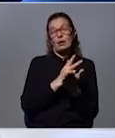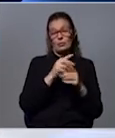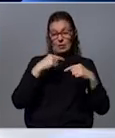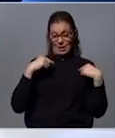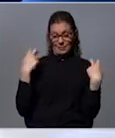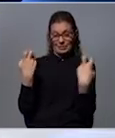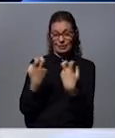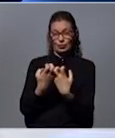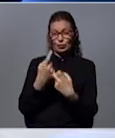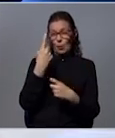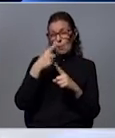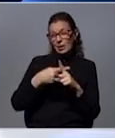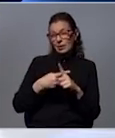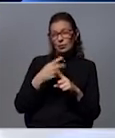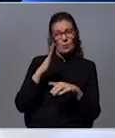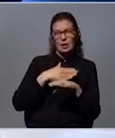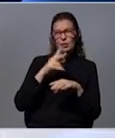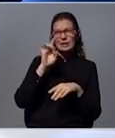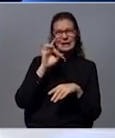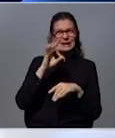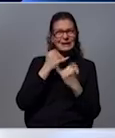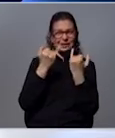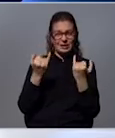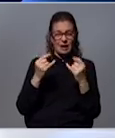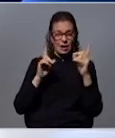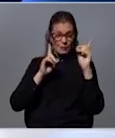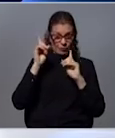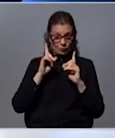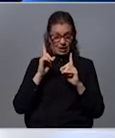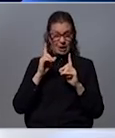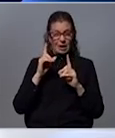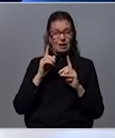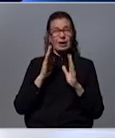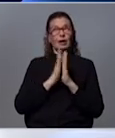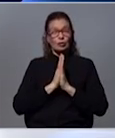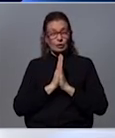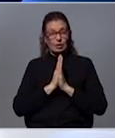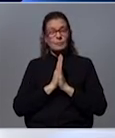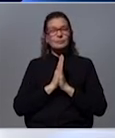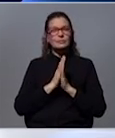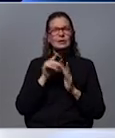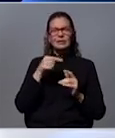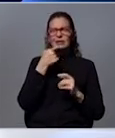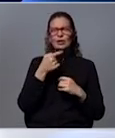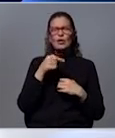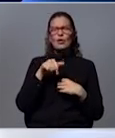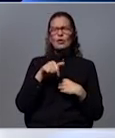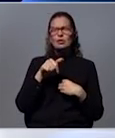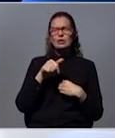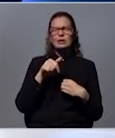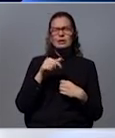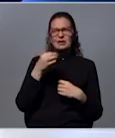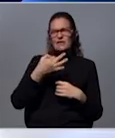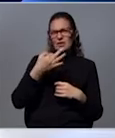mesa redonda de participé hace un mes o 1 - 15 días de la universidad católica decía en realidad hoy no hay ni no hay necesidad de